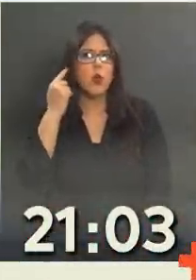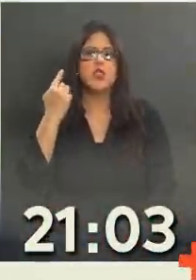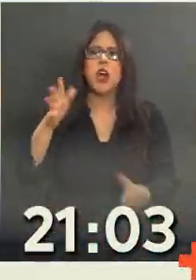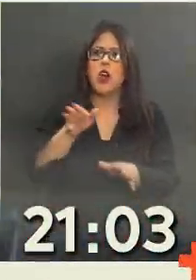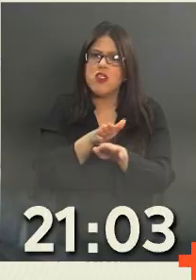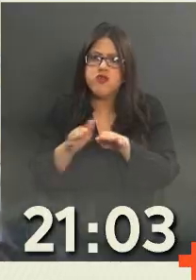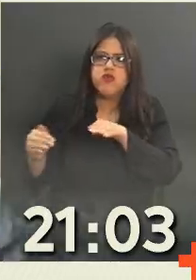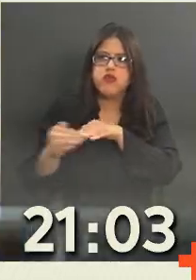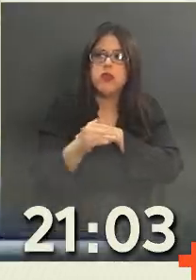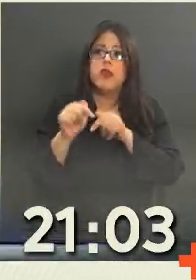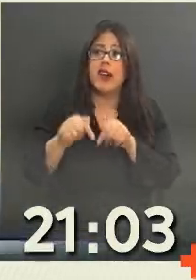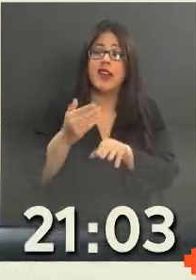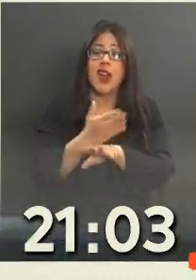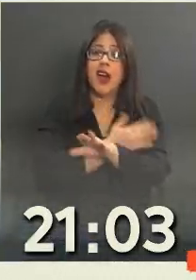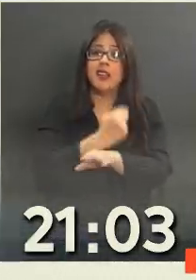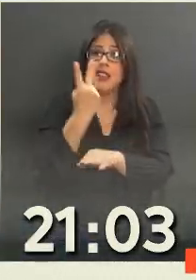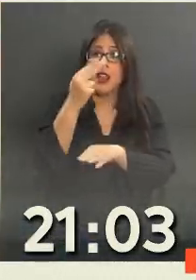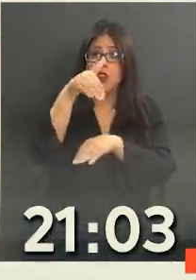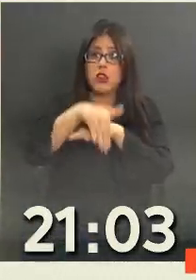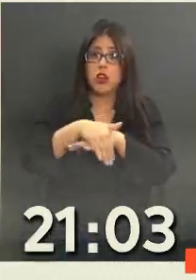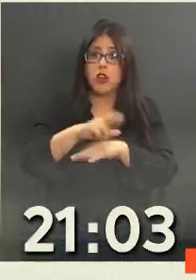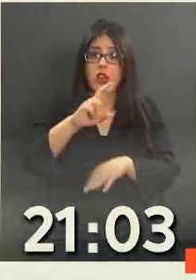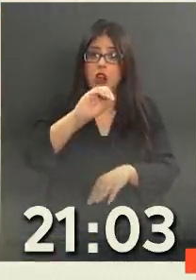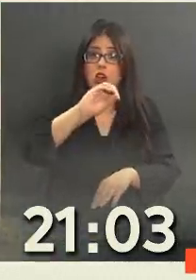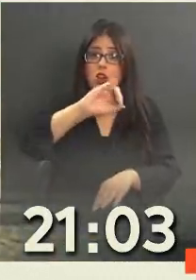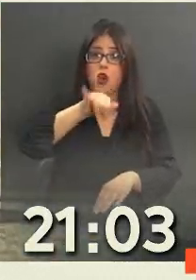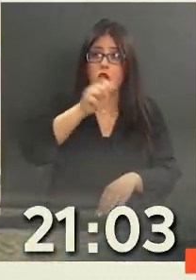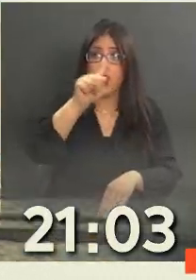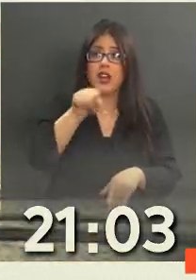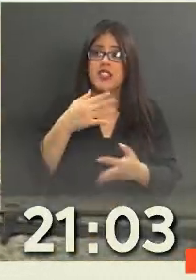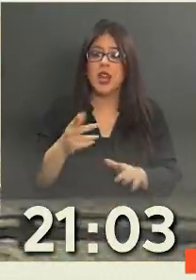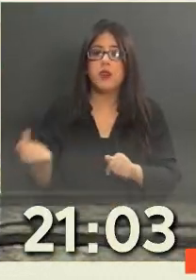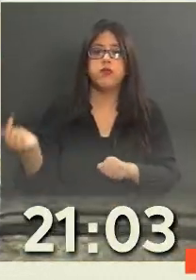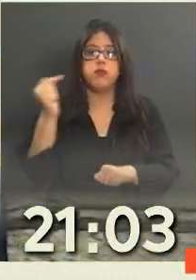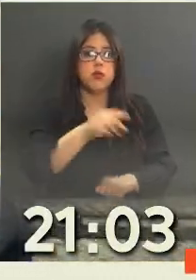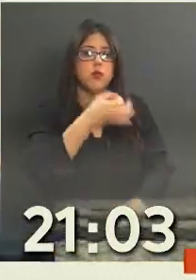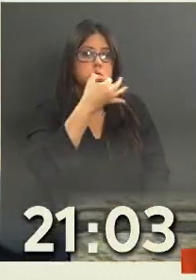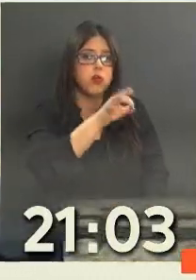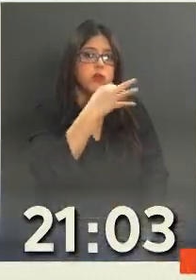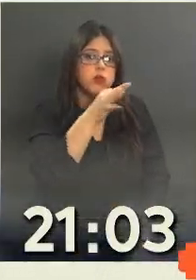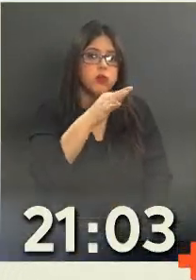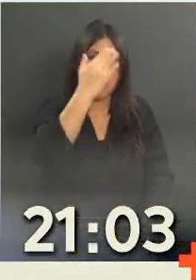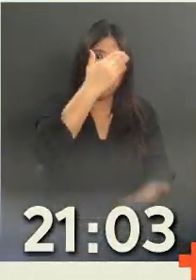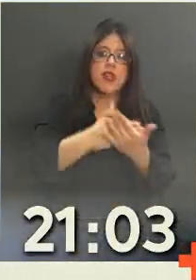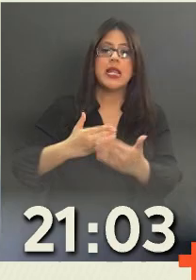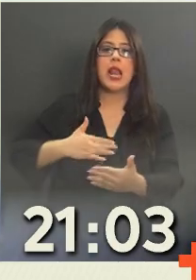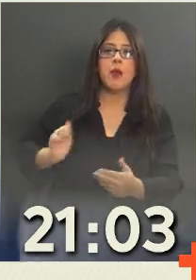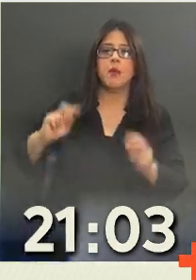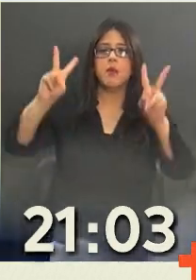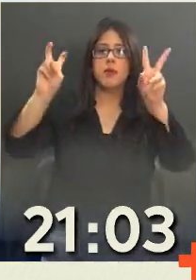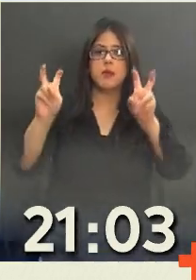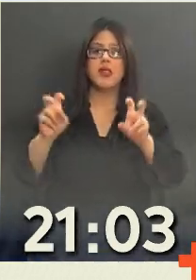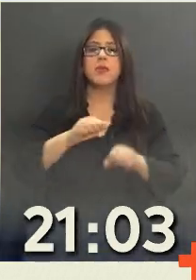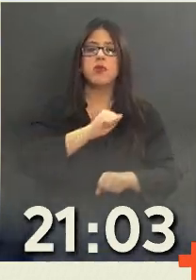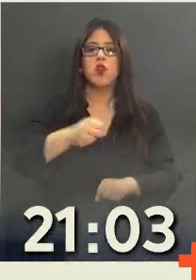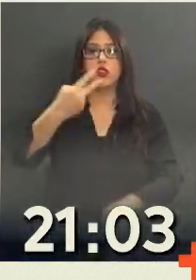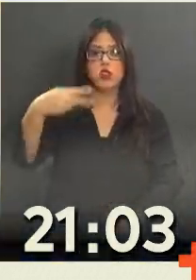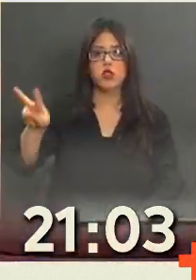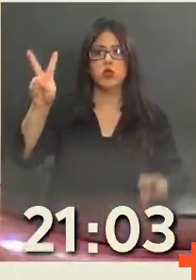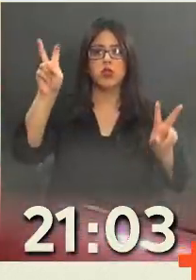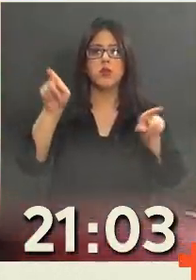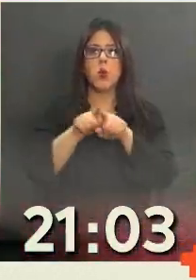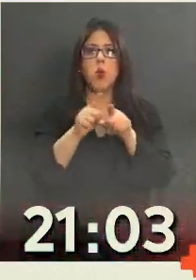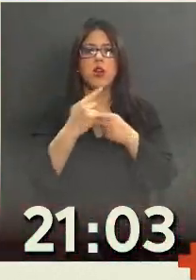Minutos antes de las 2 de la tarde, y Rodrigo Rojas Vade llegaba a declarar como imputado ante la PDI en el marco de la causa en su contra por presunto